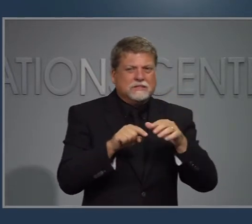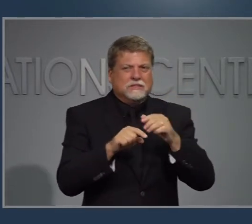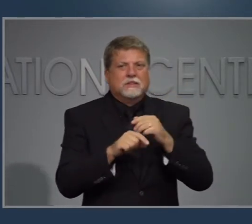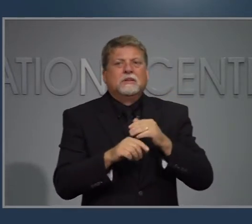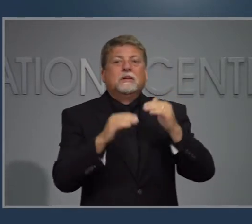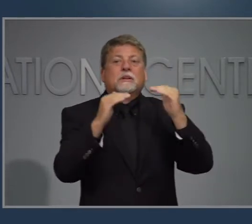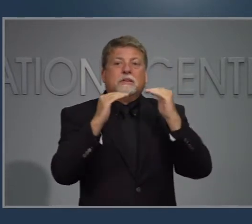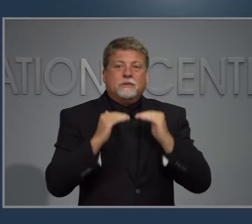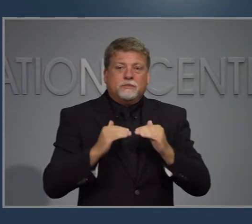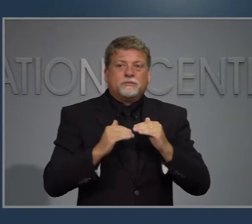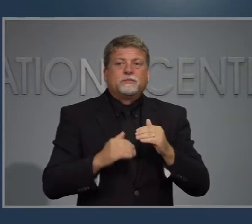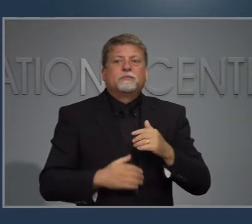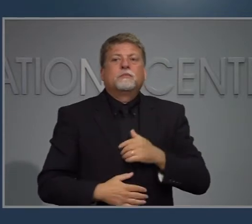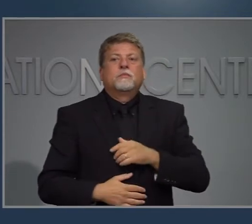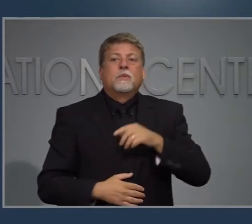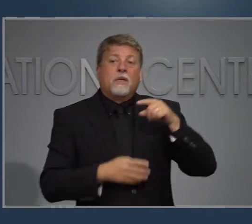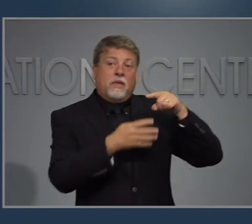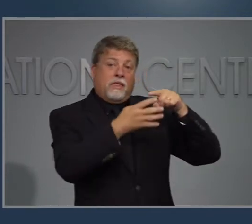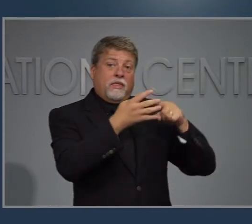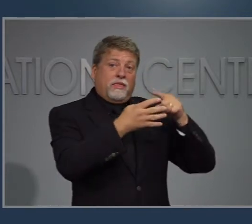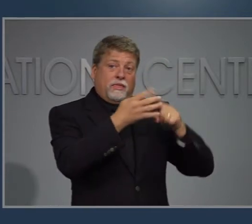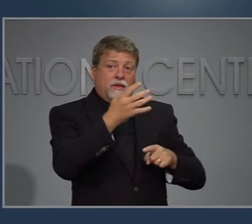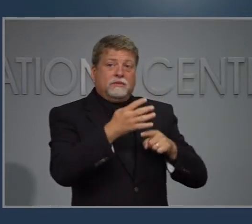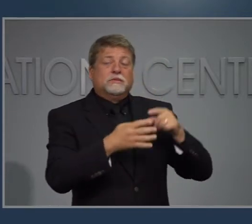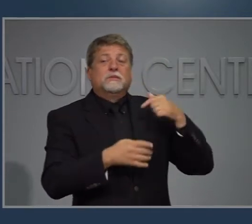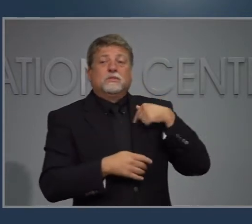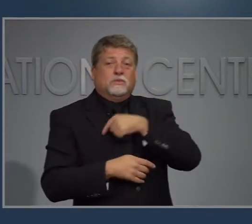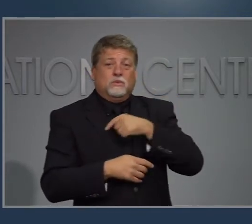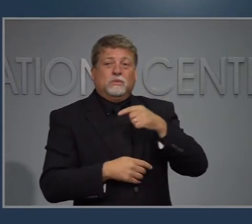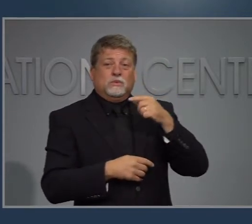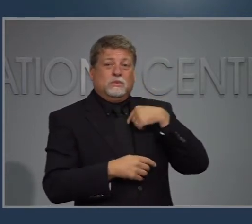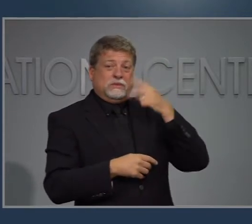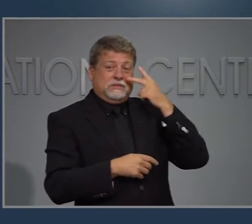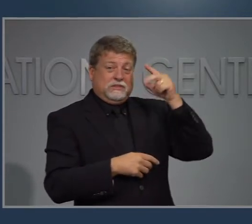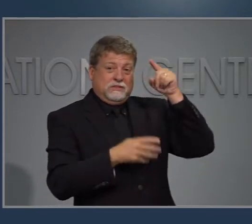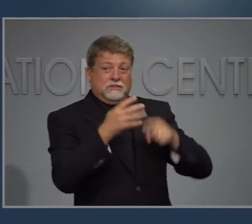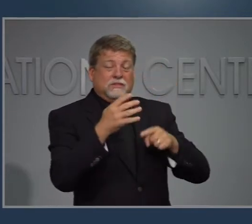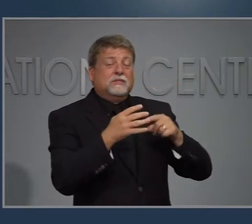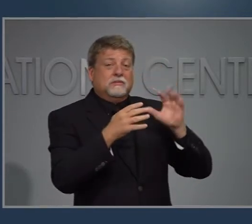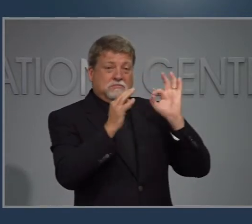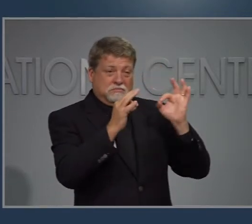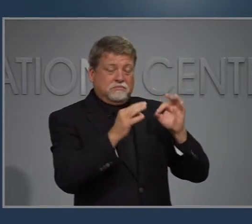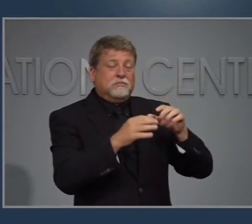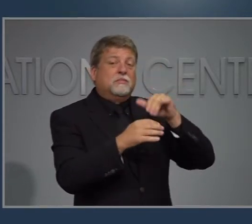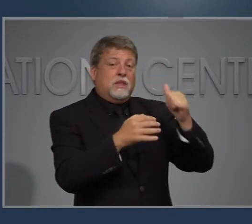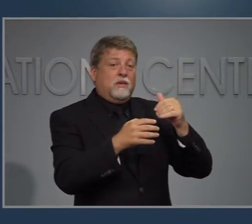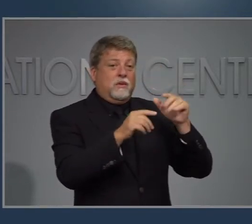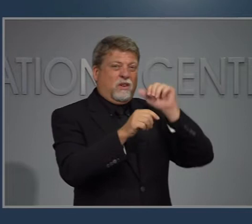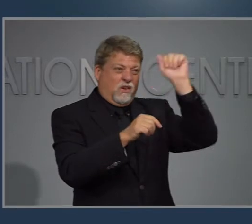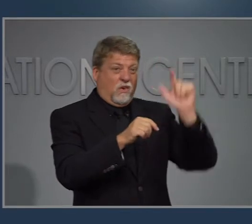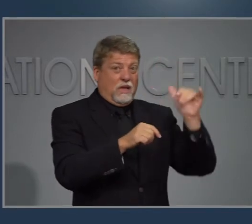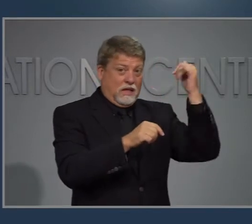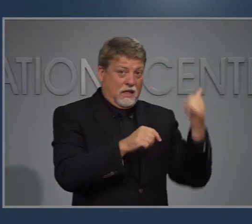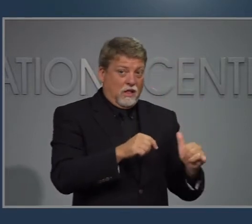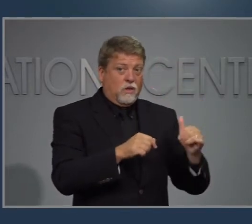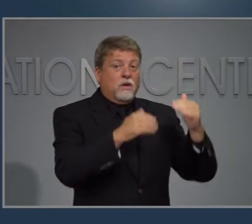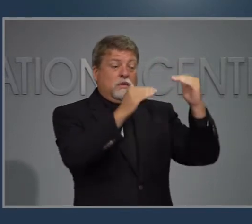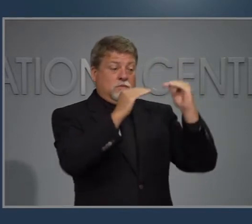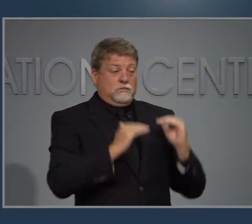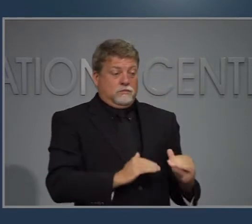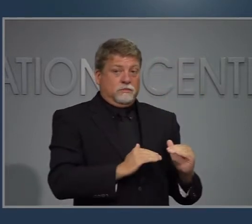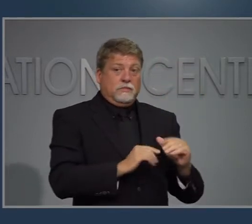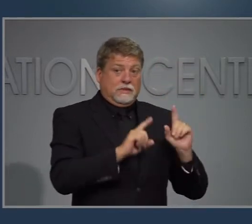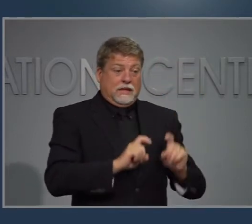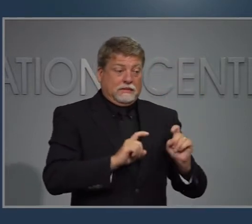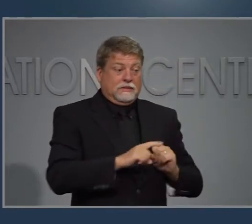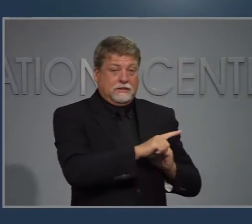estamos dando seguimiento a la capacidad crítica de poder responder a la pandemia. Tiene una flecha hacia un lado, en tanto que el